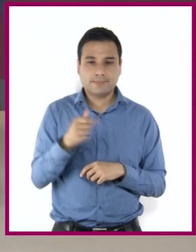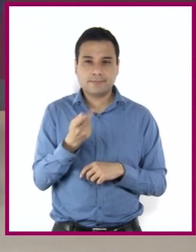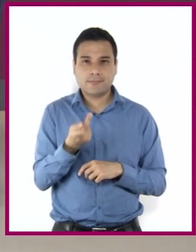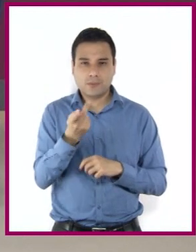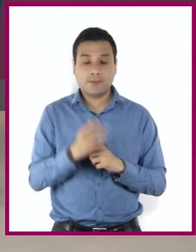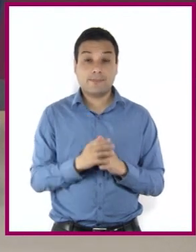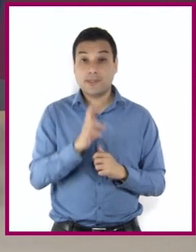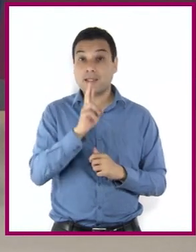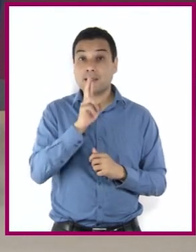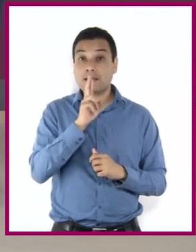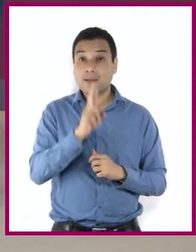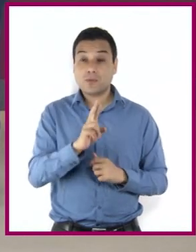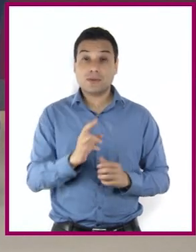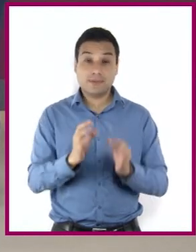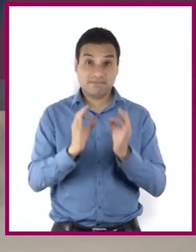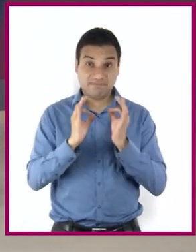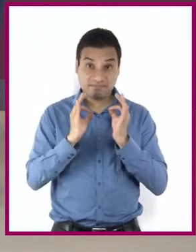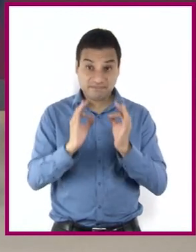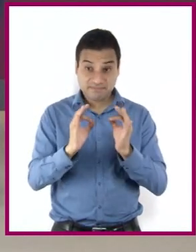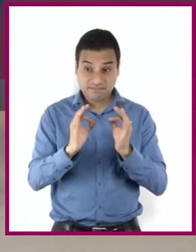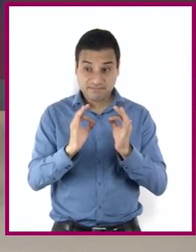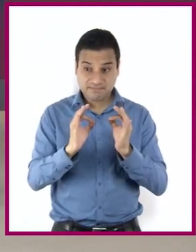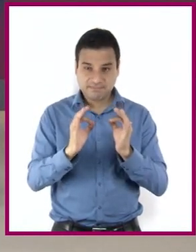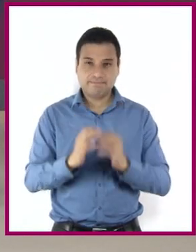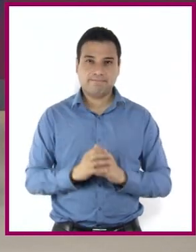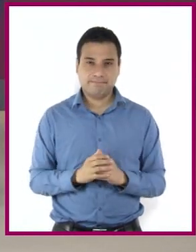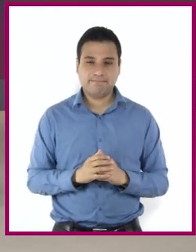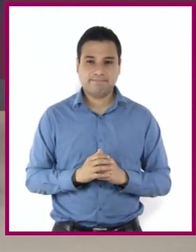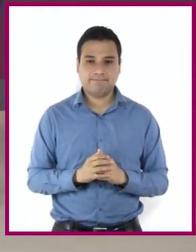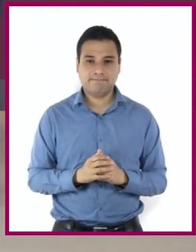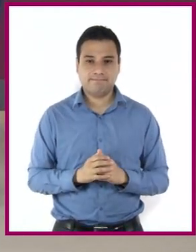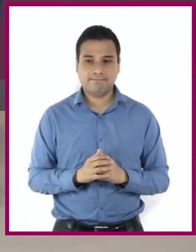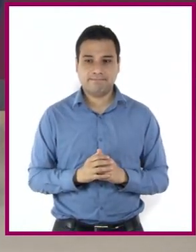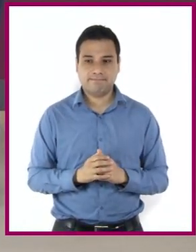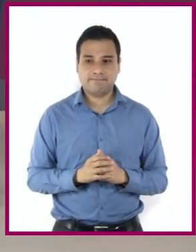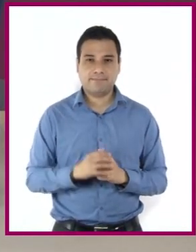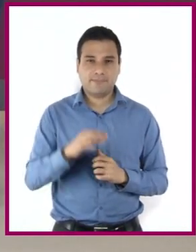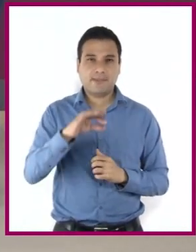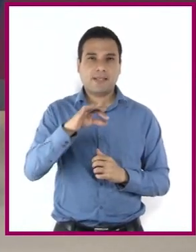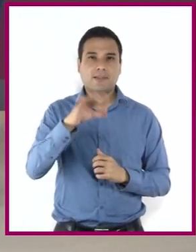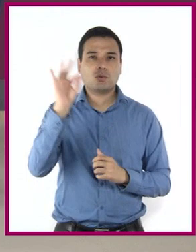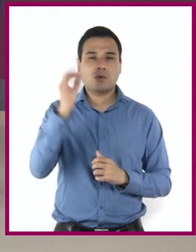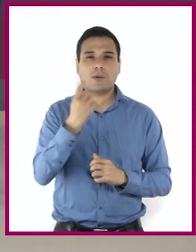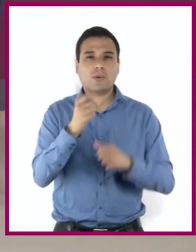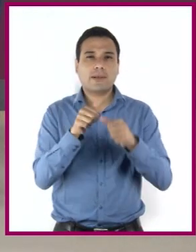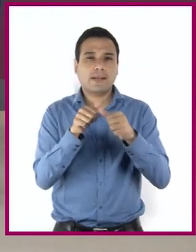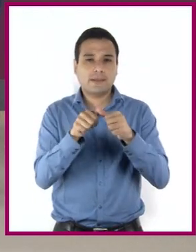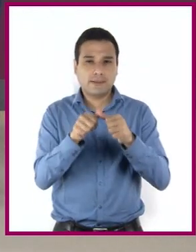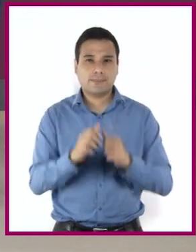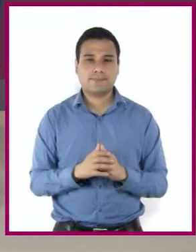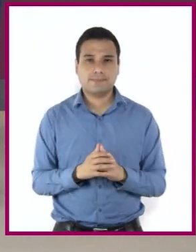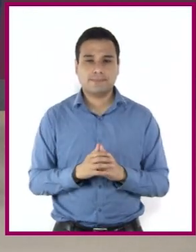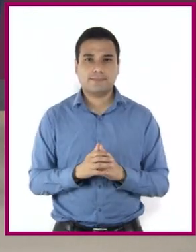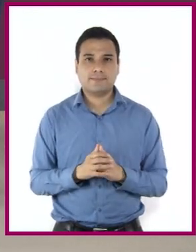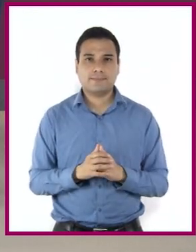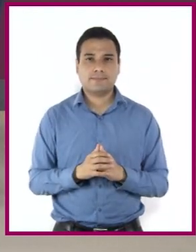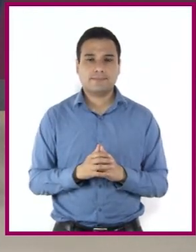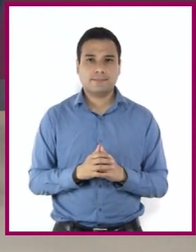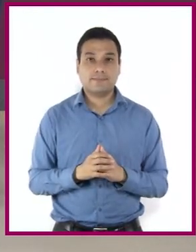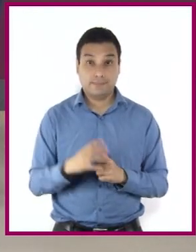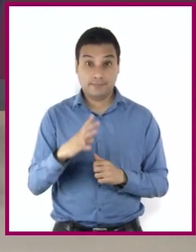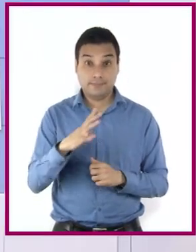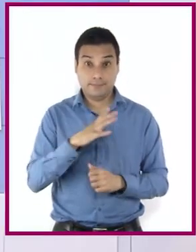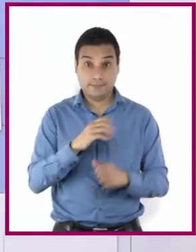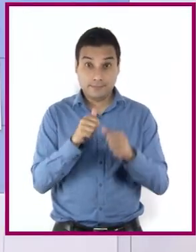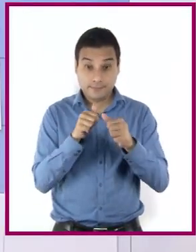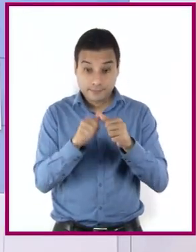su respuesta es correcta, el participante elige una letra. En caso de estar en el tablero,